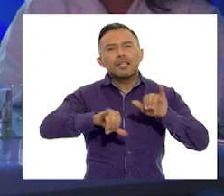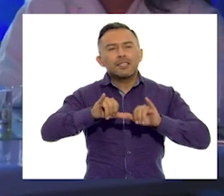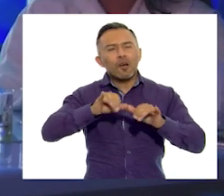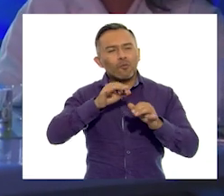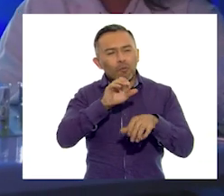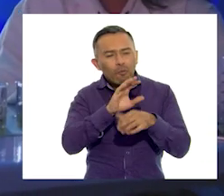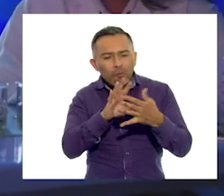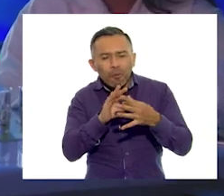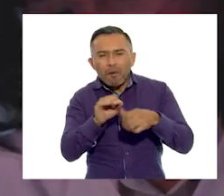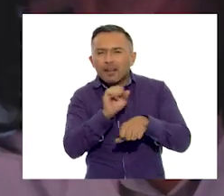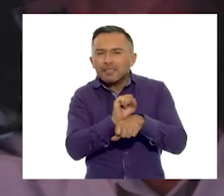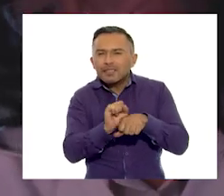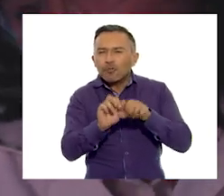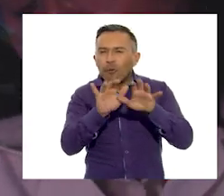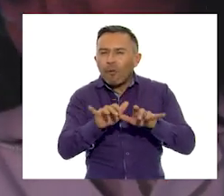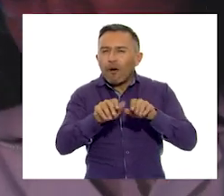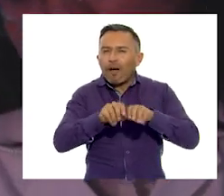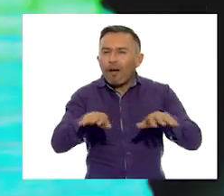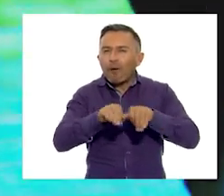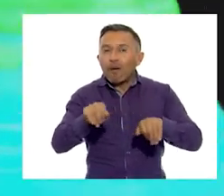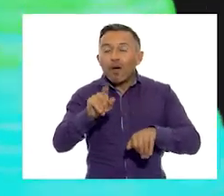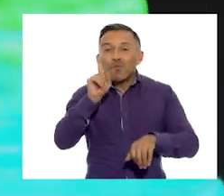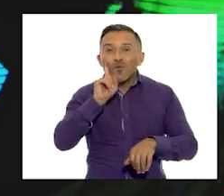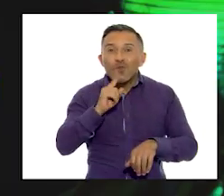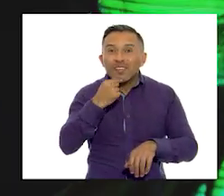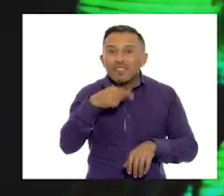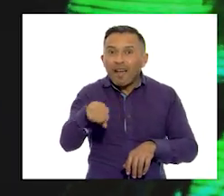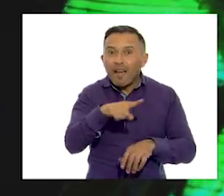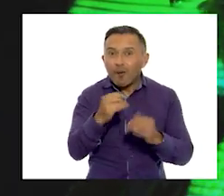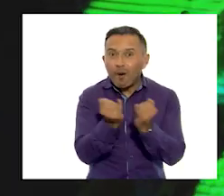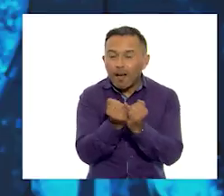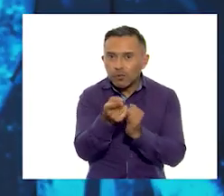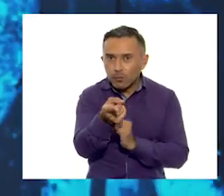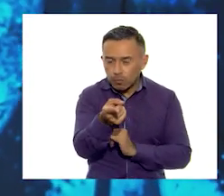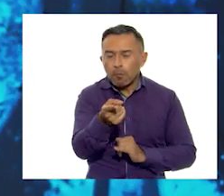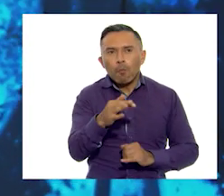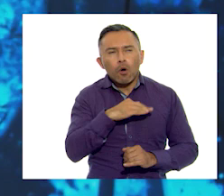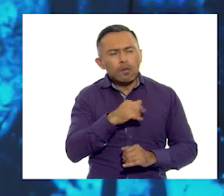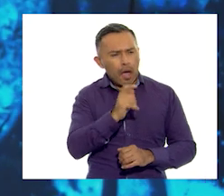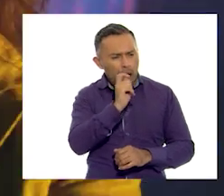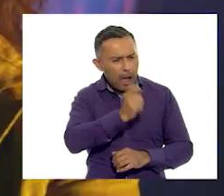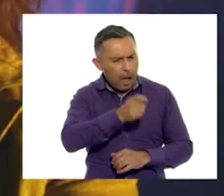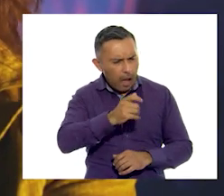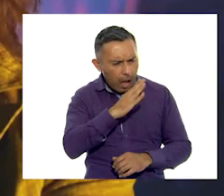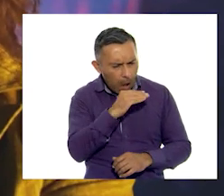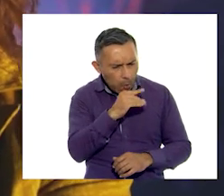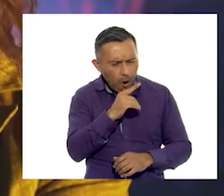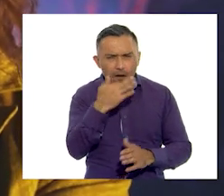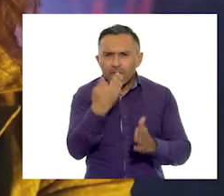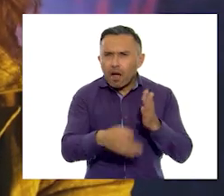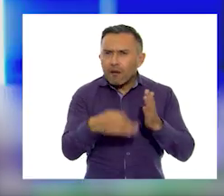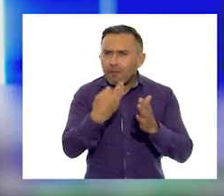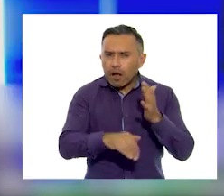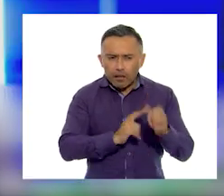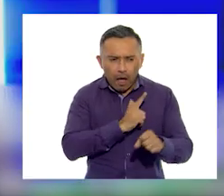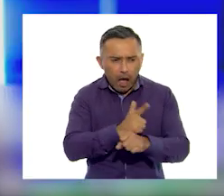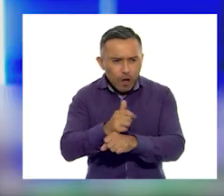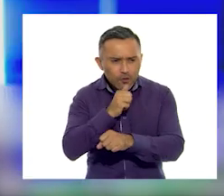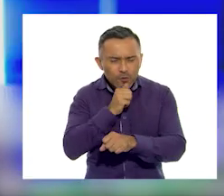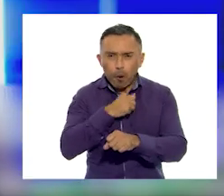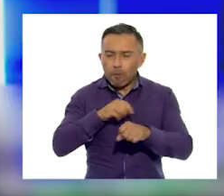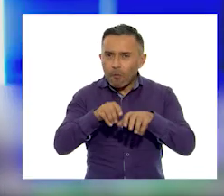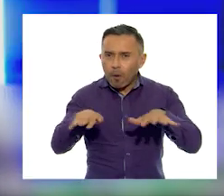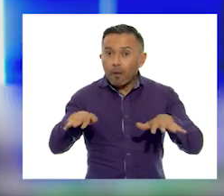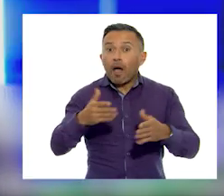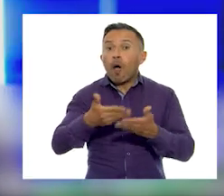de estimular a las niñas que, como tú, han buscado respuestas en donde aún falta mucho por investigar. En el mundo cada